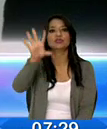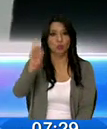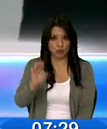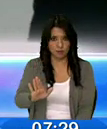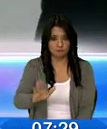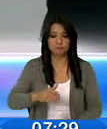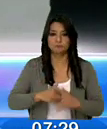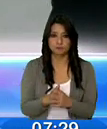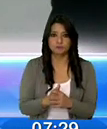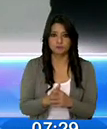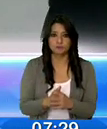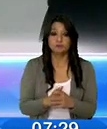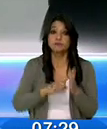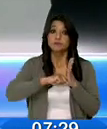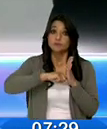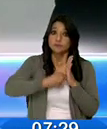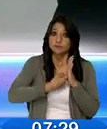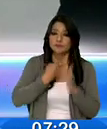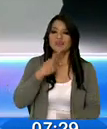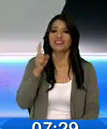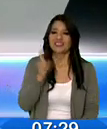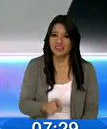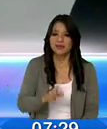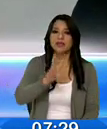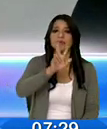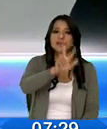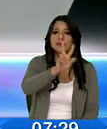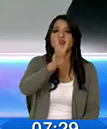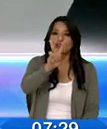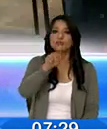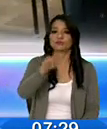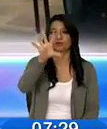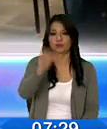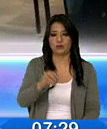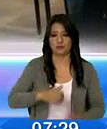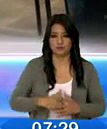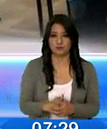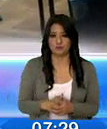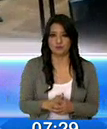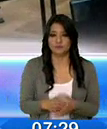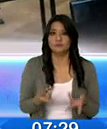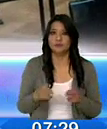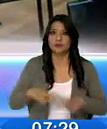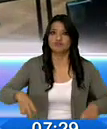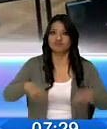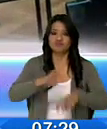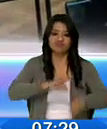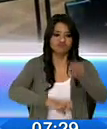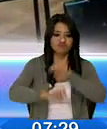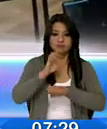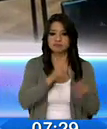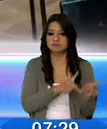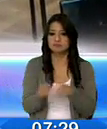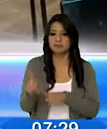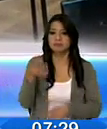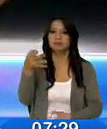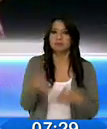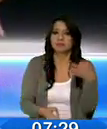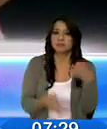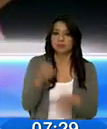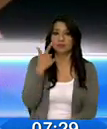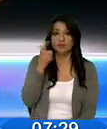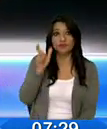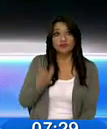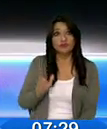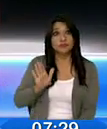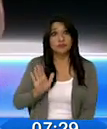33.50. Según la Contraloría, se debía establecer 32.50. Además, en la audiencia de evaluación y preparatoria juicio, la fiscal general